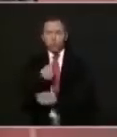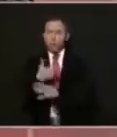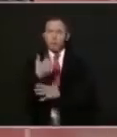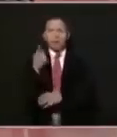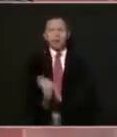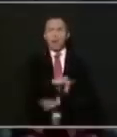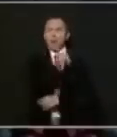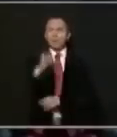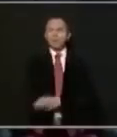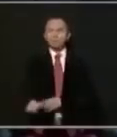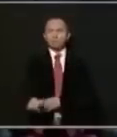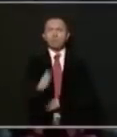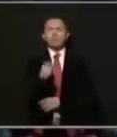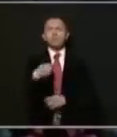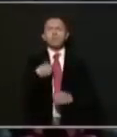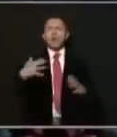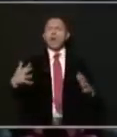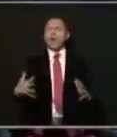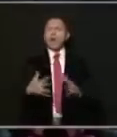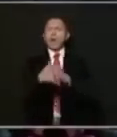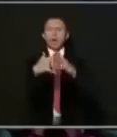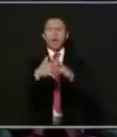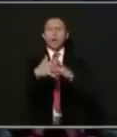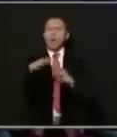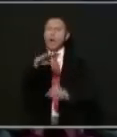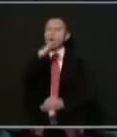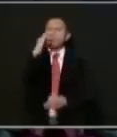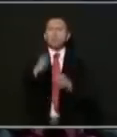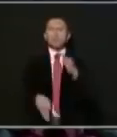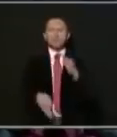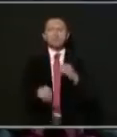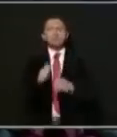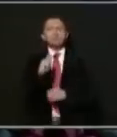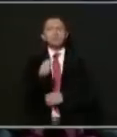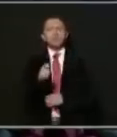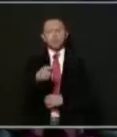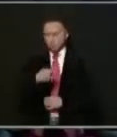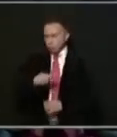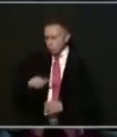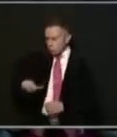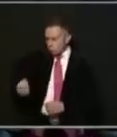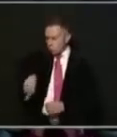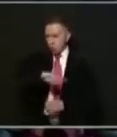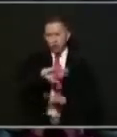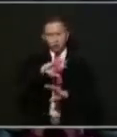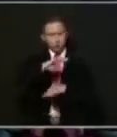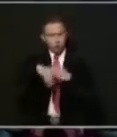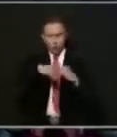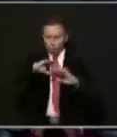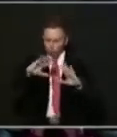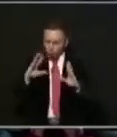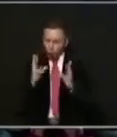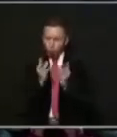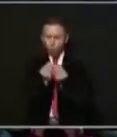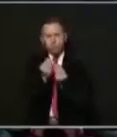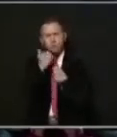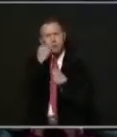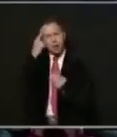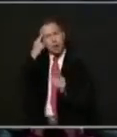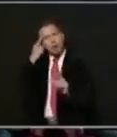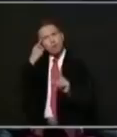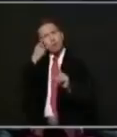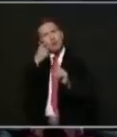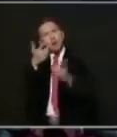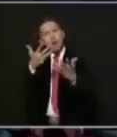Construiremos entre todos, como aquí se ha dicho, la paz. Buscaremos la